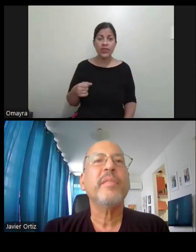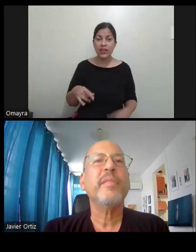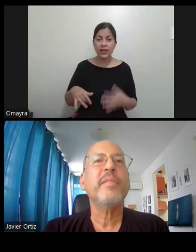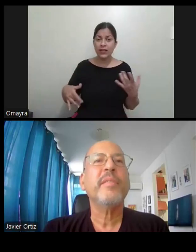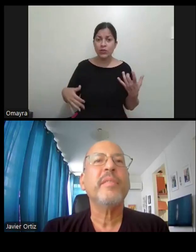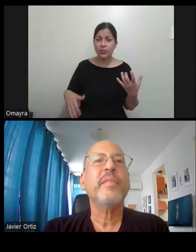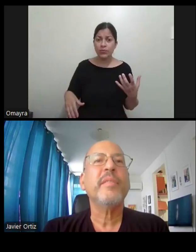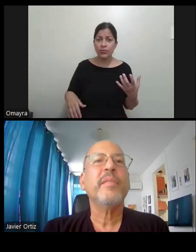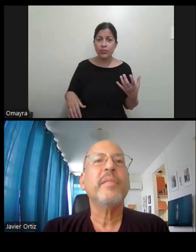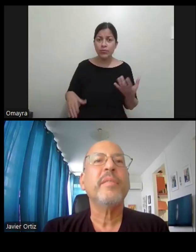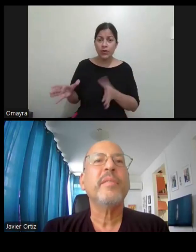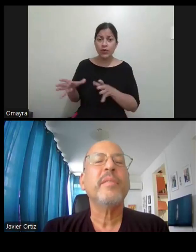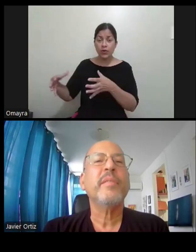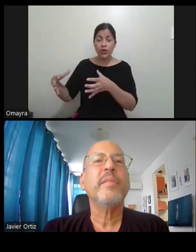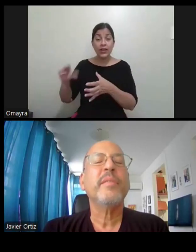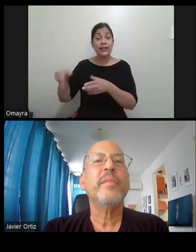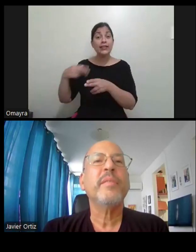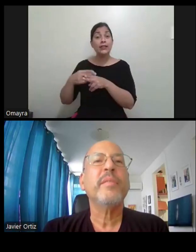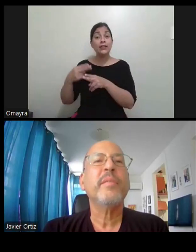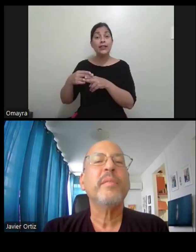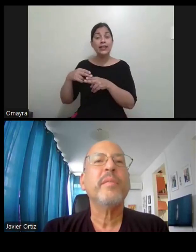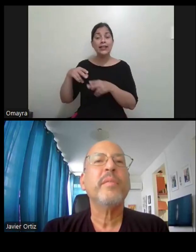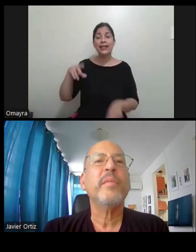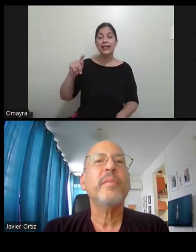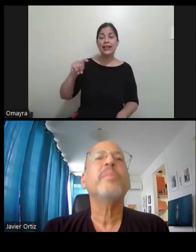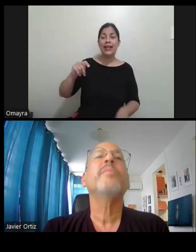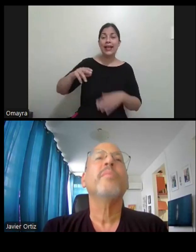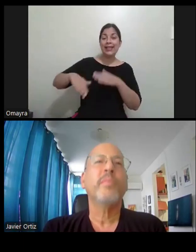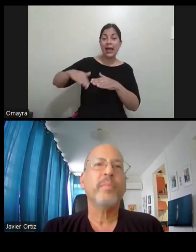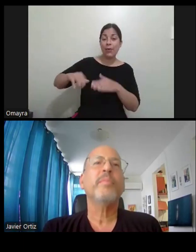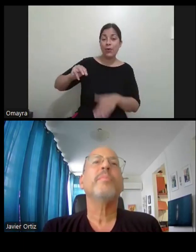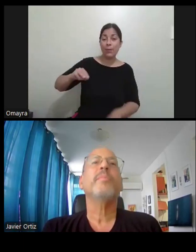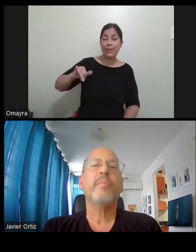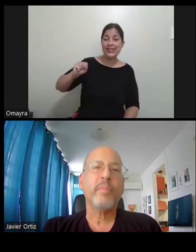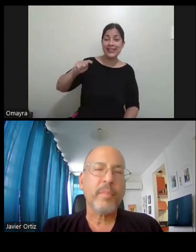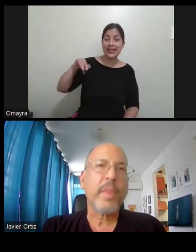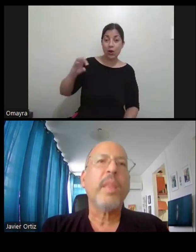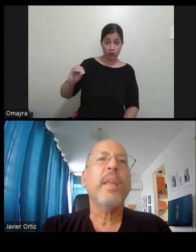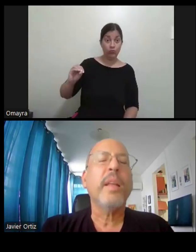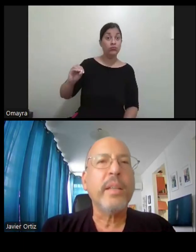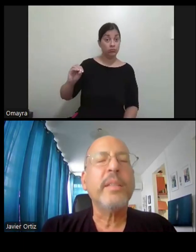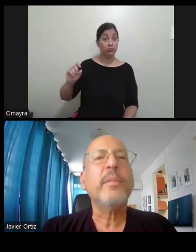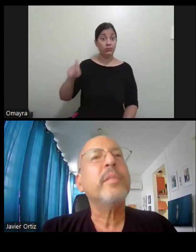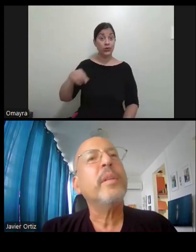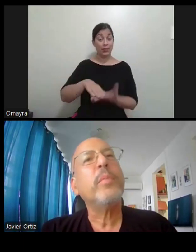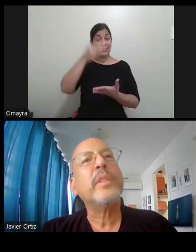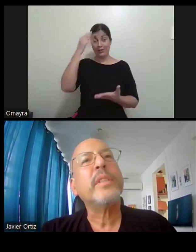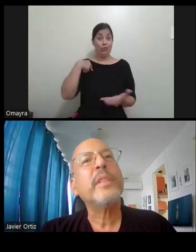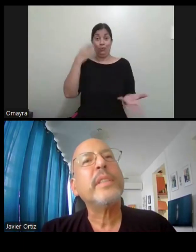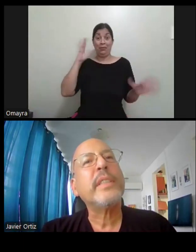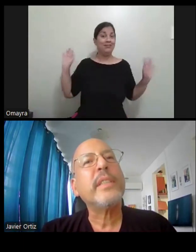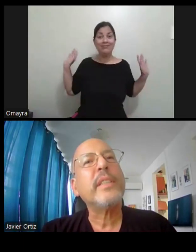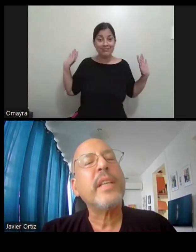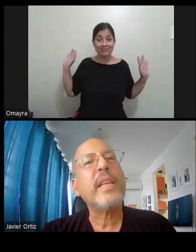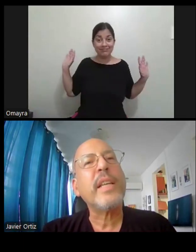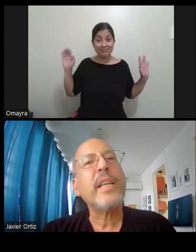instrumento? Ese se llama el tambor místico. Tambor místico, ¿no? Es que me lo tengo que aprender, pues yo no lo conocía, nadie me lo había